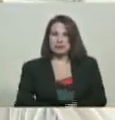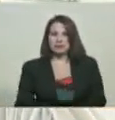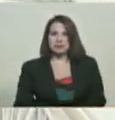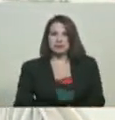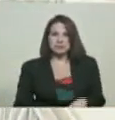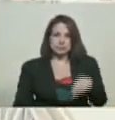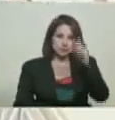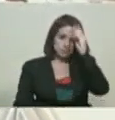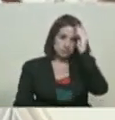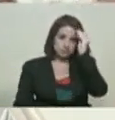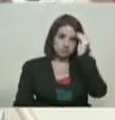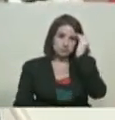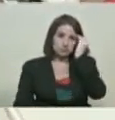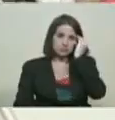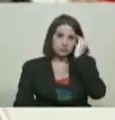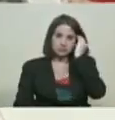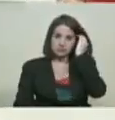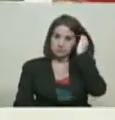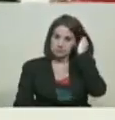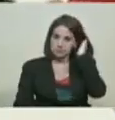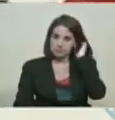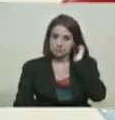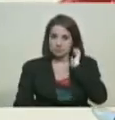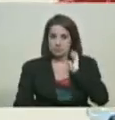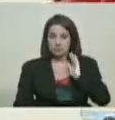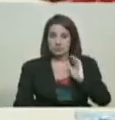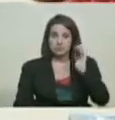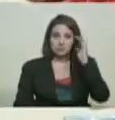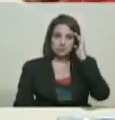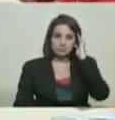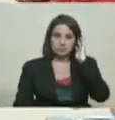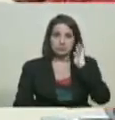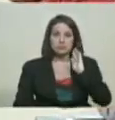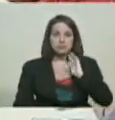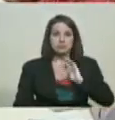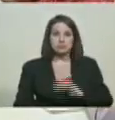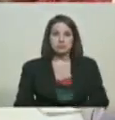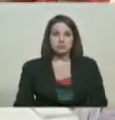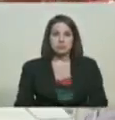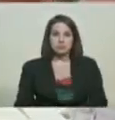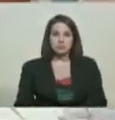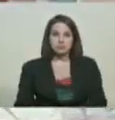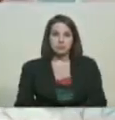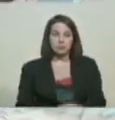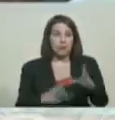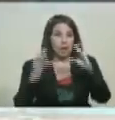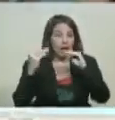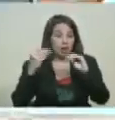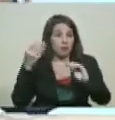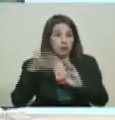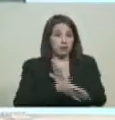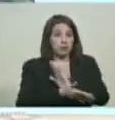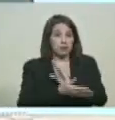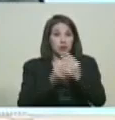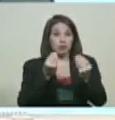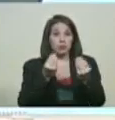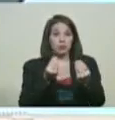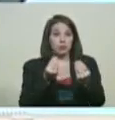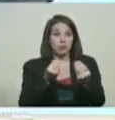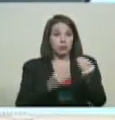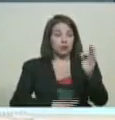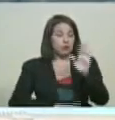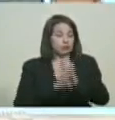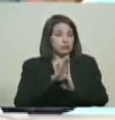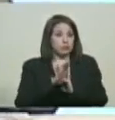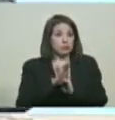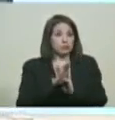5 dimensiones inclusive hablaba de la dimensión internacional que pudiéramos decir es el